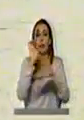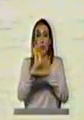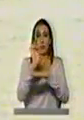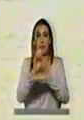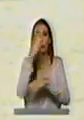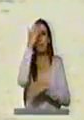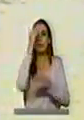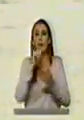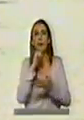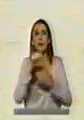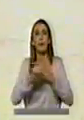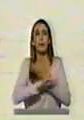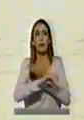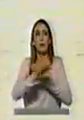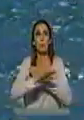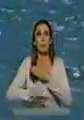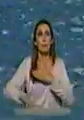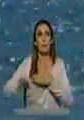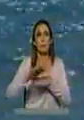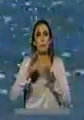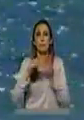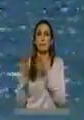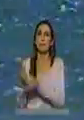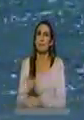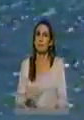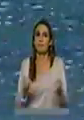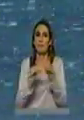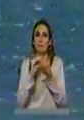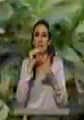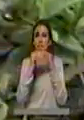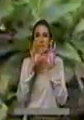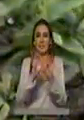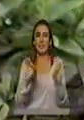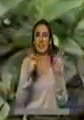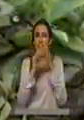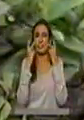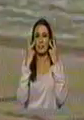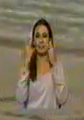una falta de promoción y a la aparición de aplicaciones móviles que ofertan hospedaje en red,